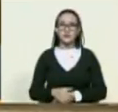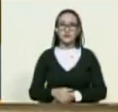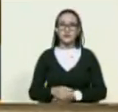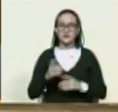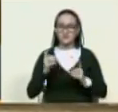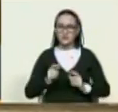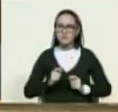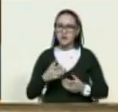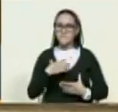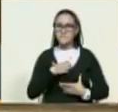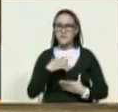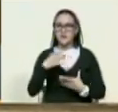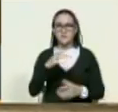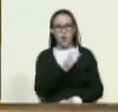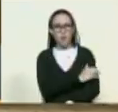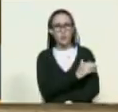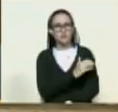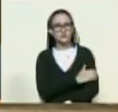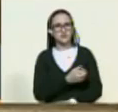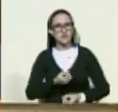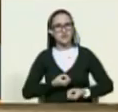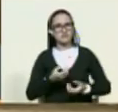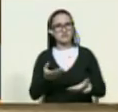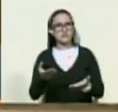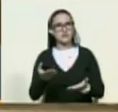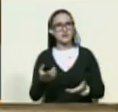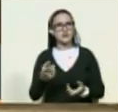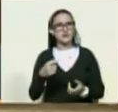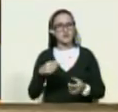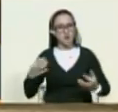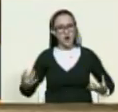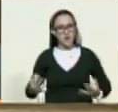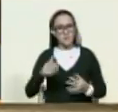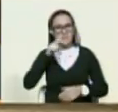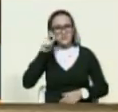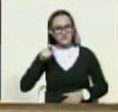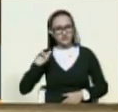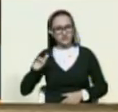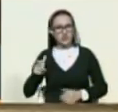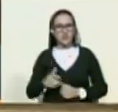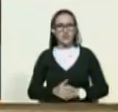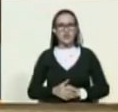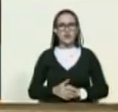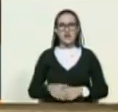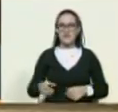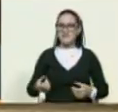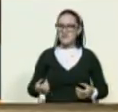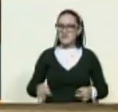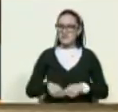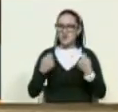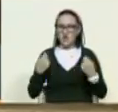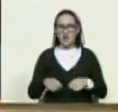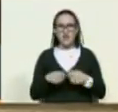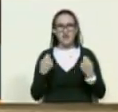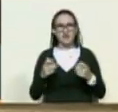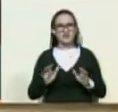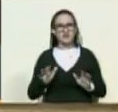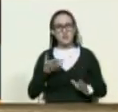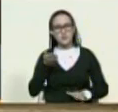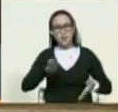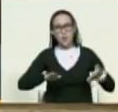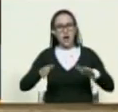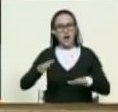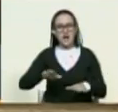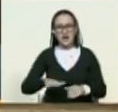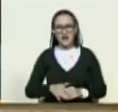otorgar un premio a la oposición venezolana por quemar personas vivas, por generar violencia, por generar muerte,